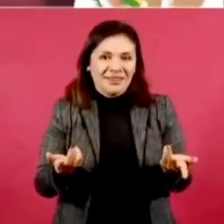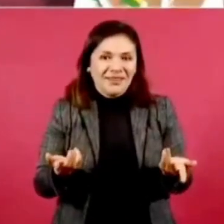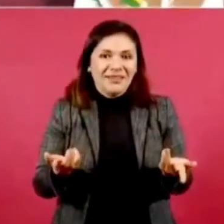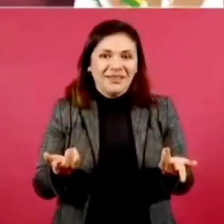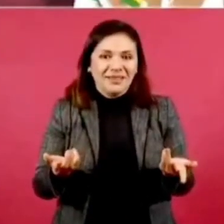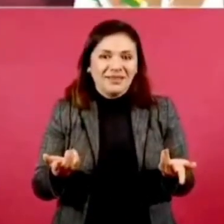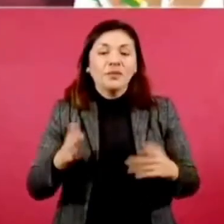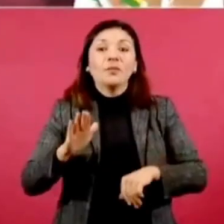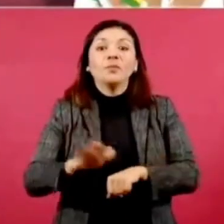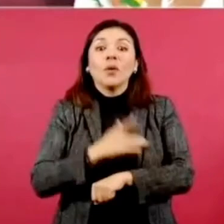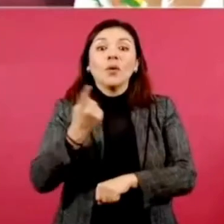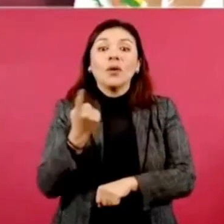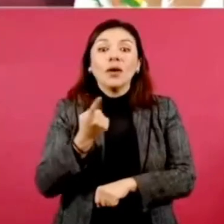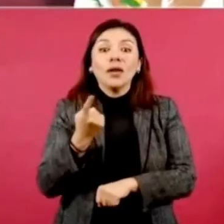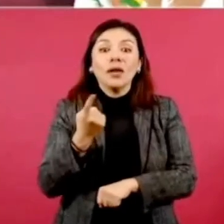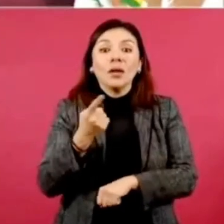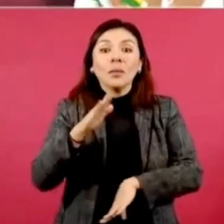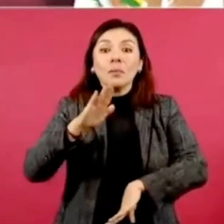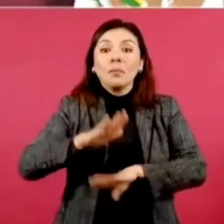van